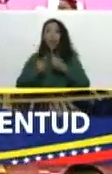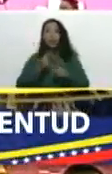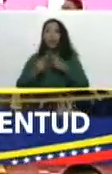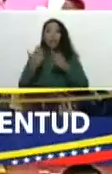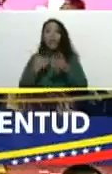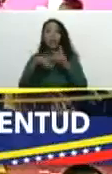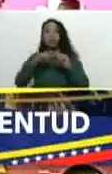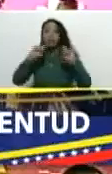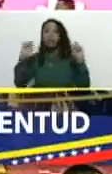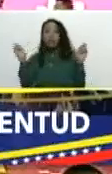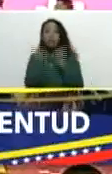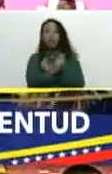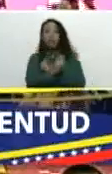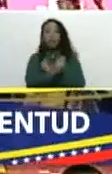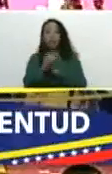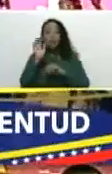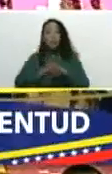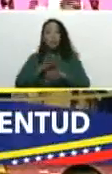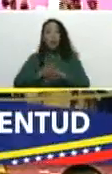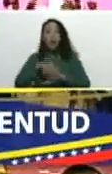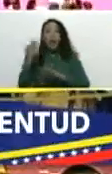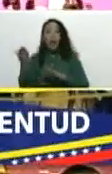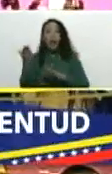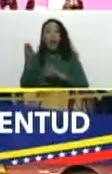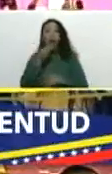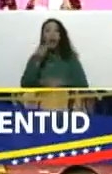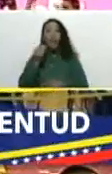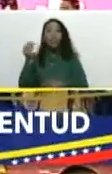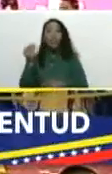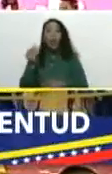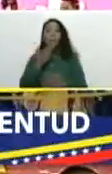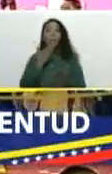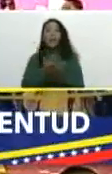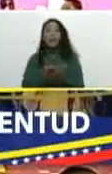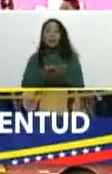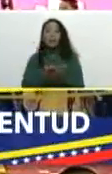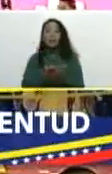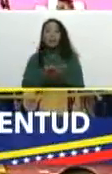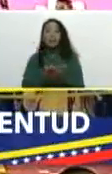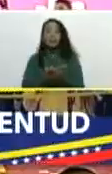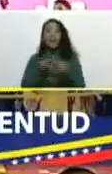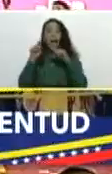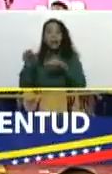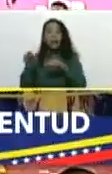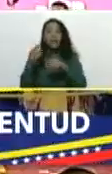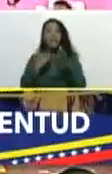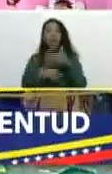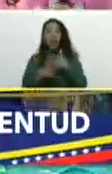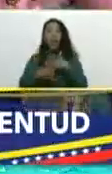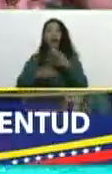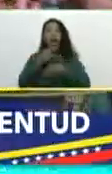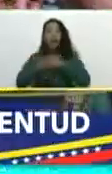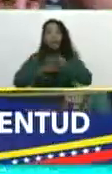a cambiar, porque la juventud lo pide y así lo vamos a